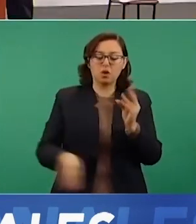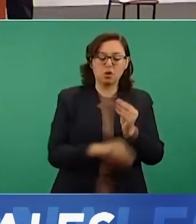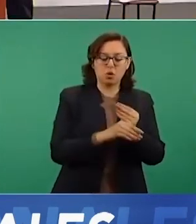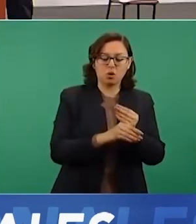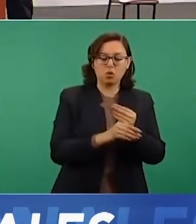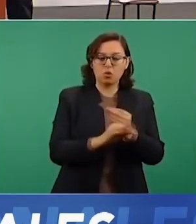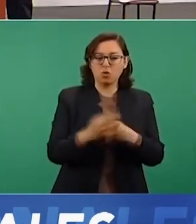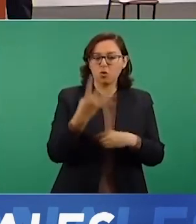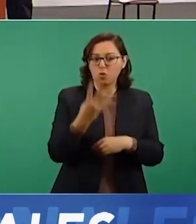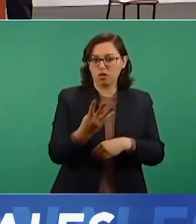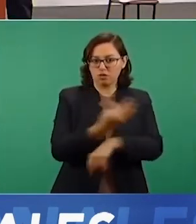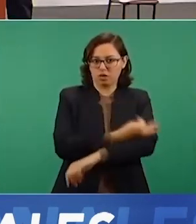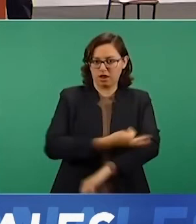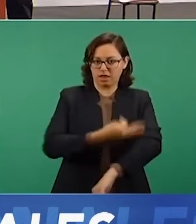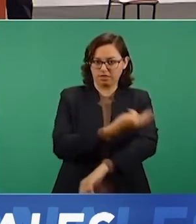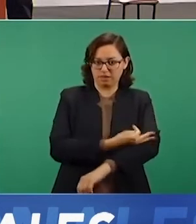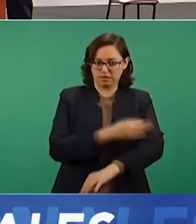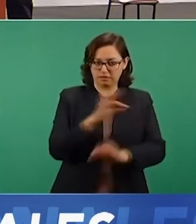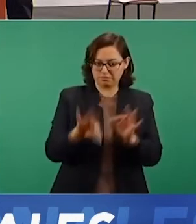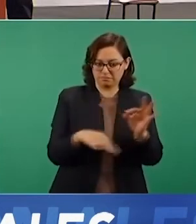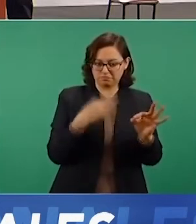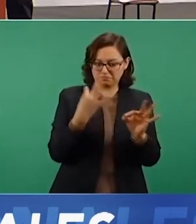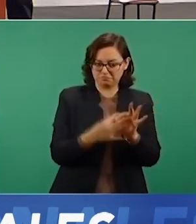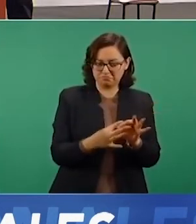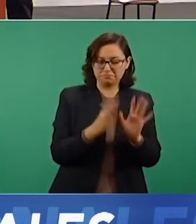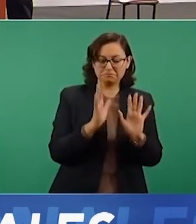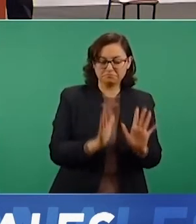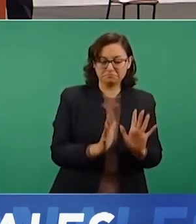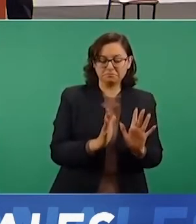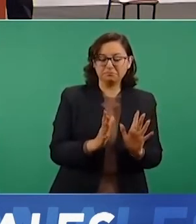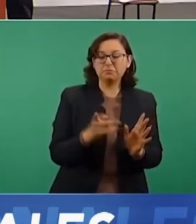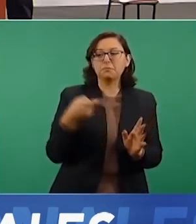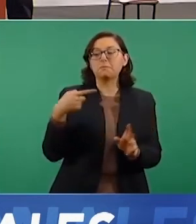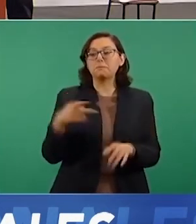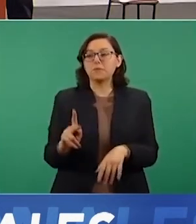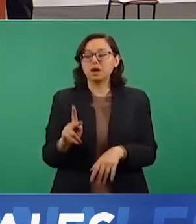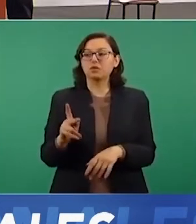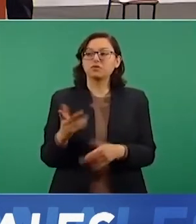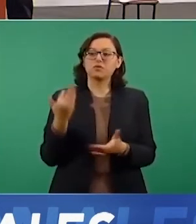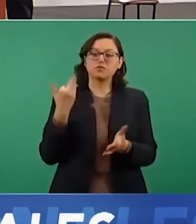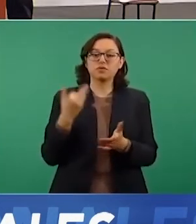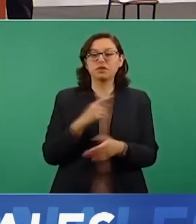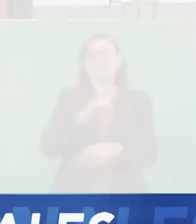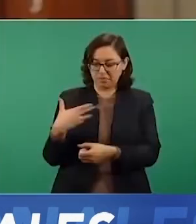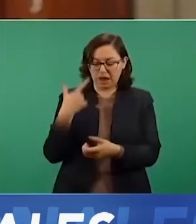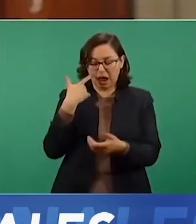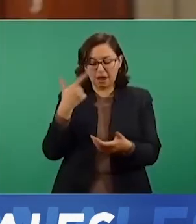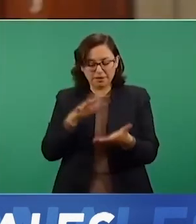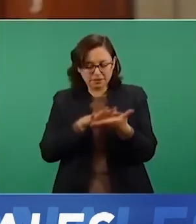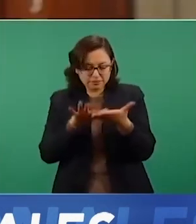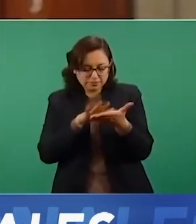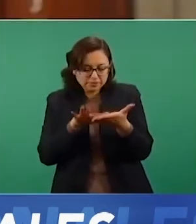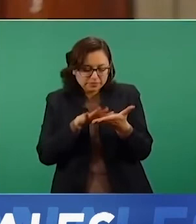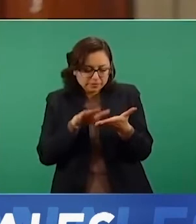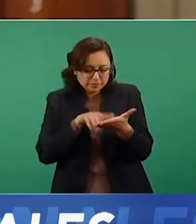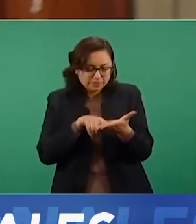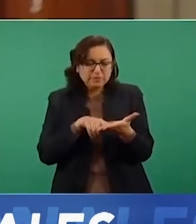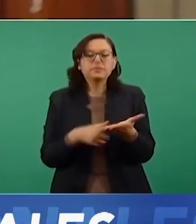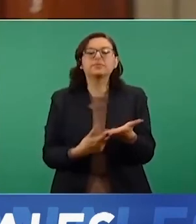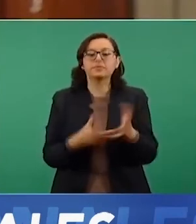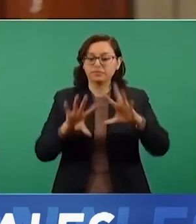ante representantes sanitarios de los 32 estados del país el secretario destacó el trabajo de los equipos de investigación mexicanos